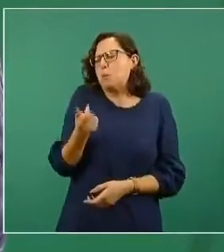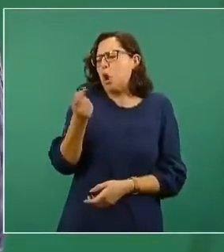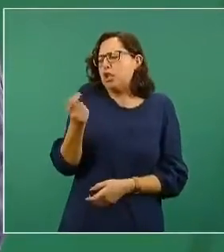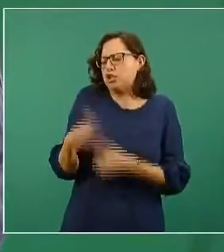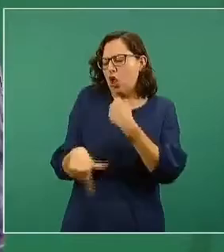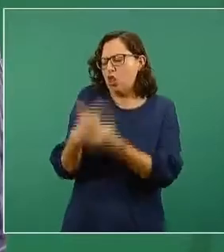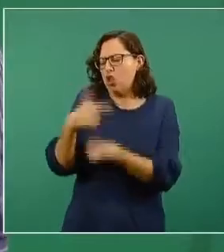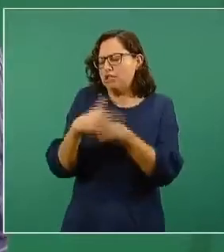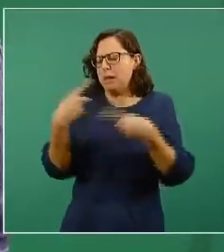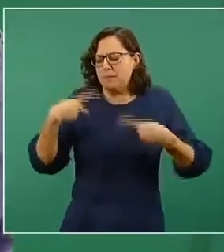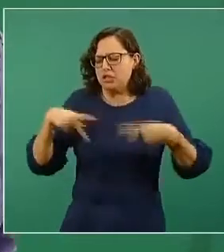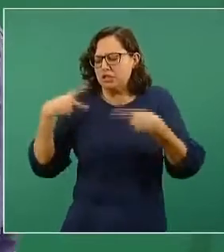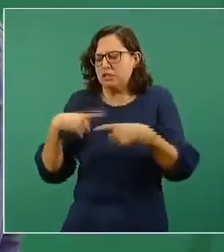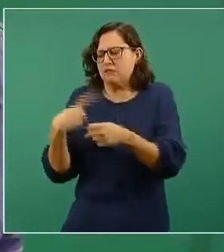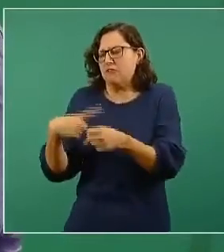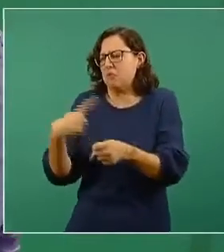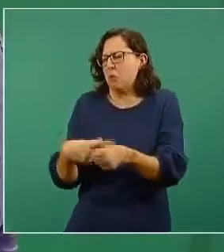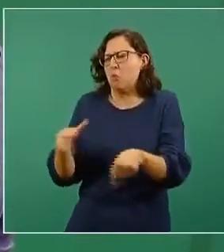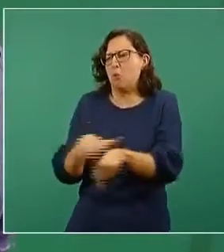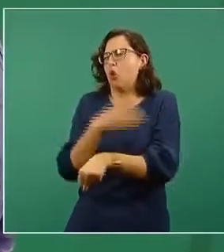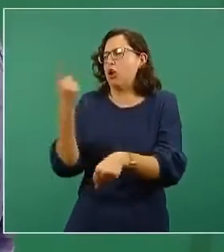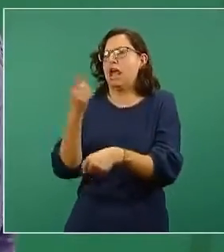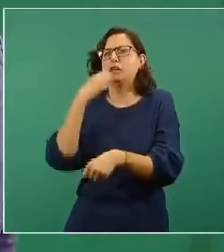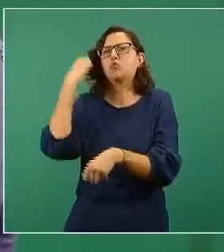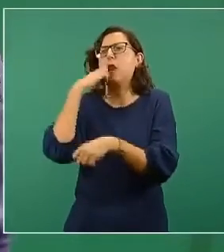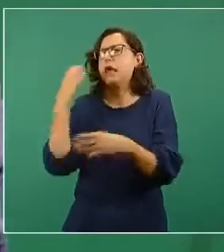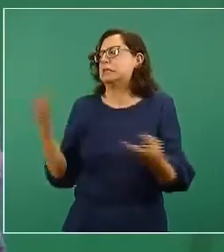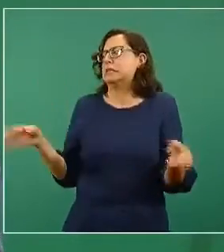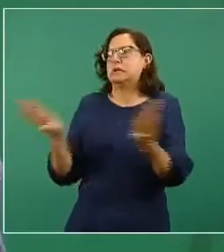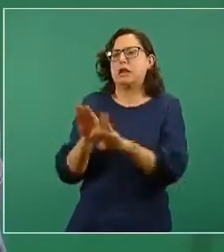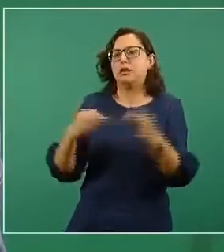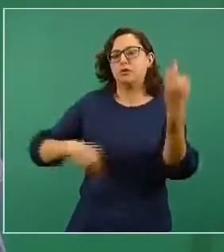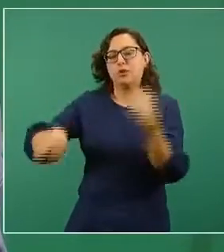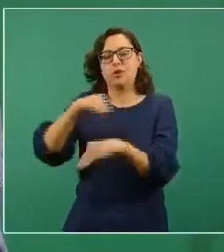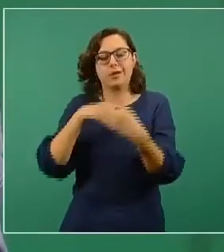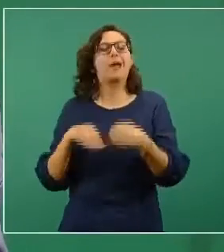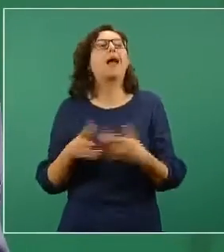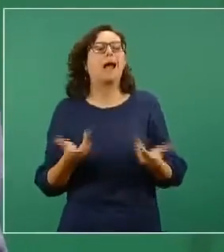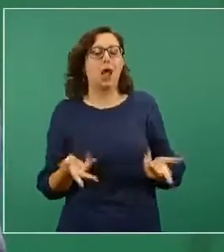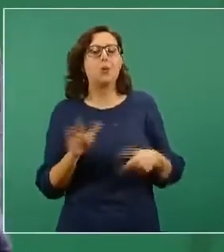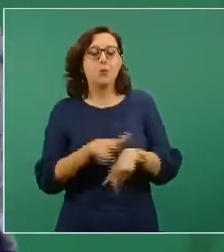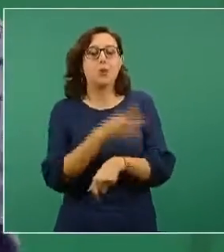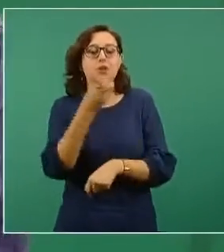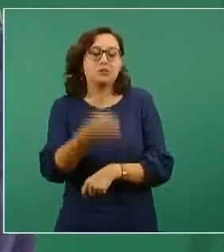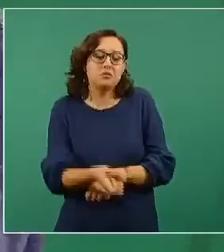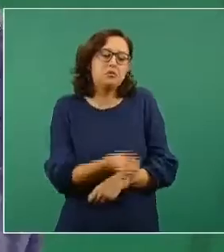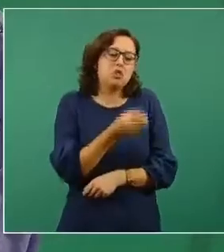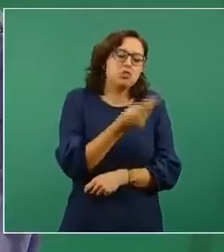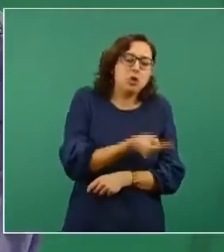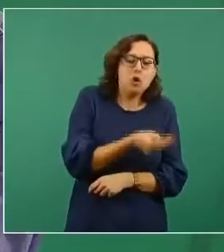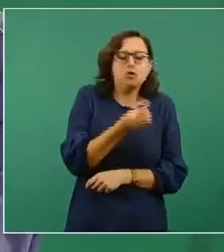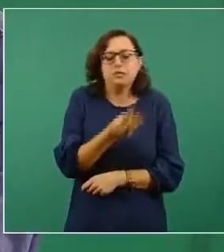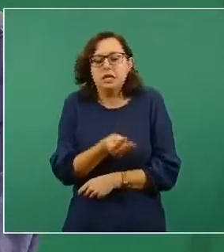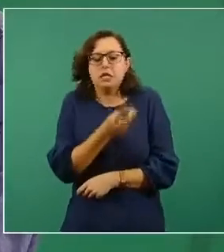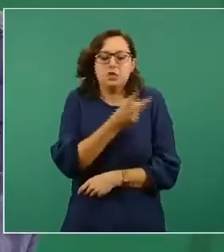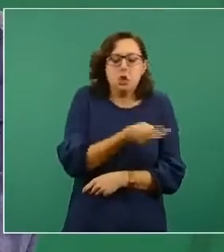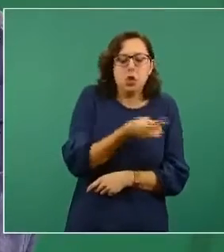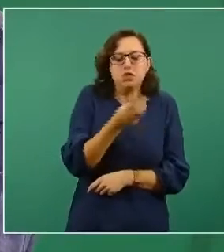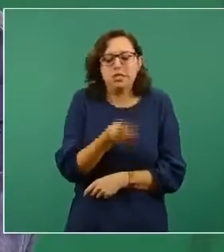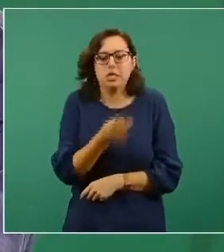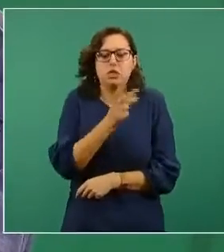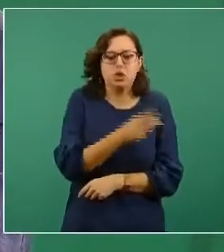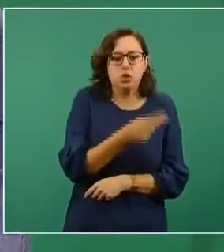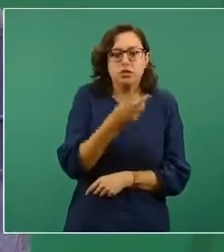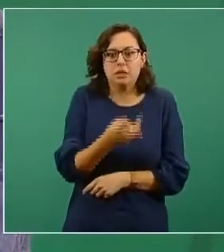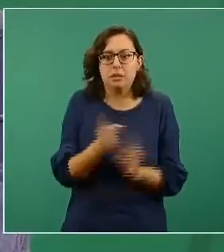escuelas. Y lo que comentamos fue exactamente eso, porque llegamos al punto de inflexión, es el punto del